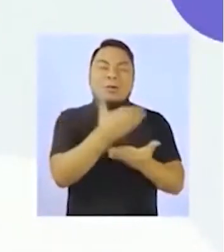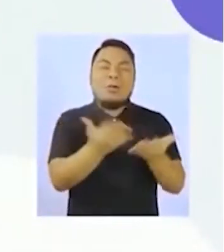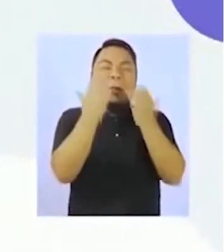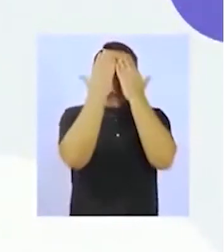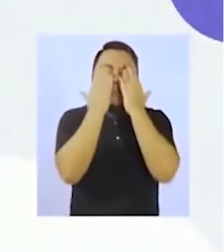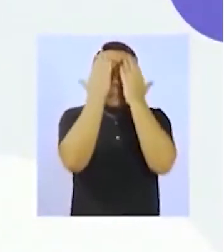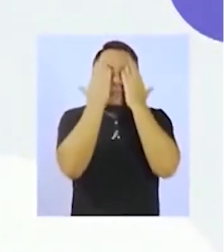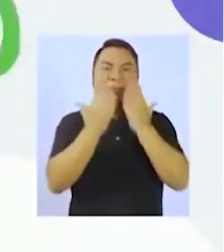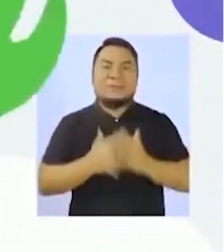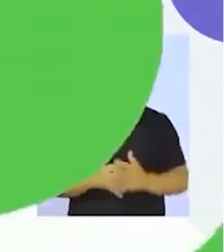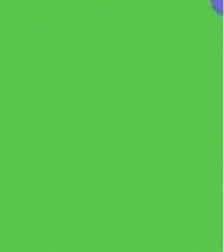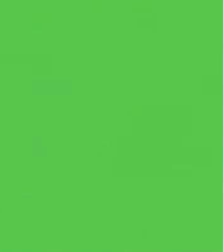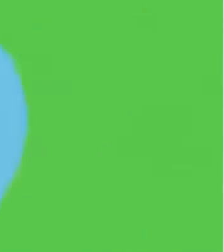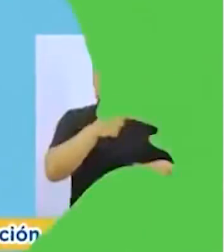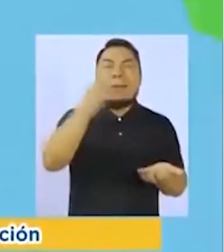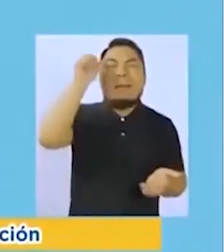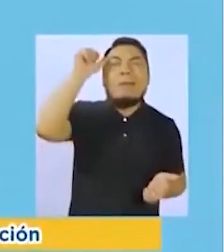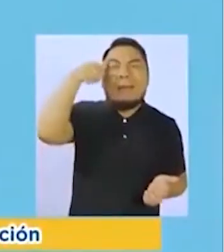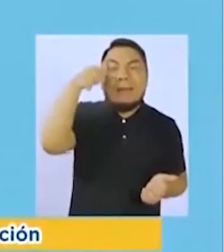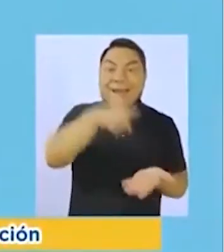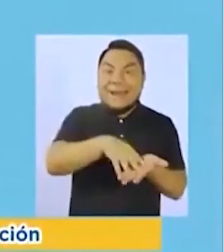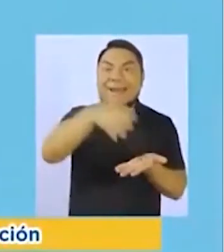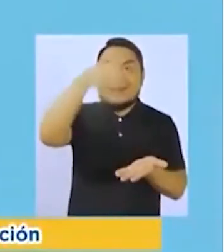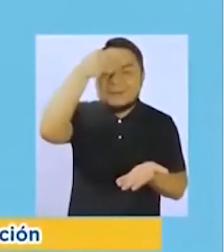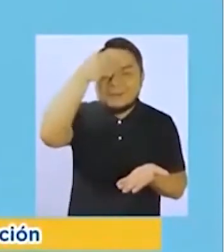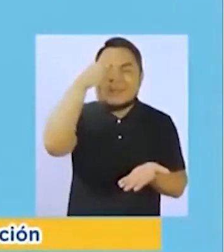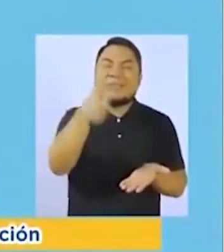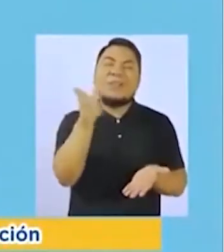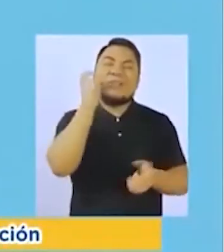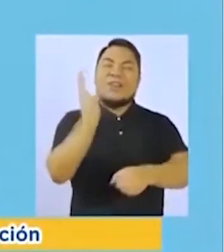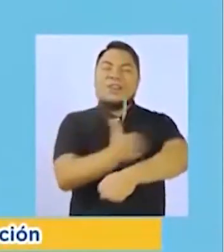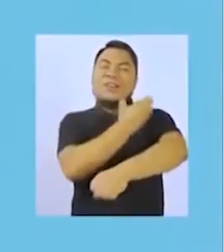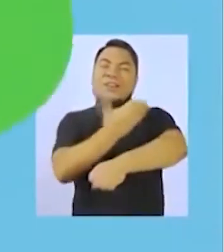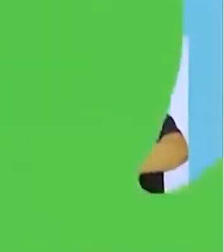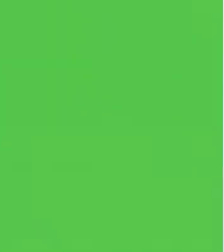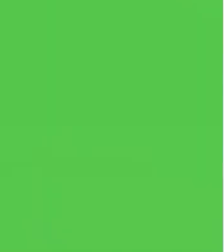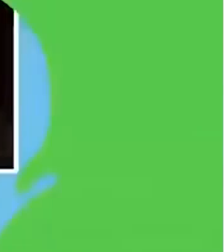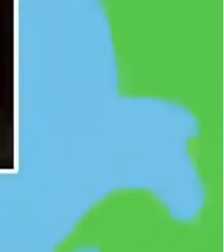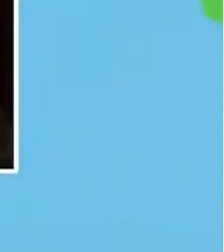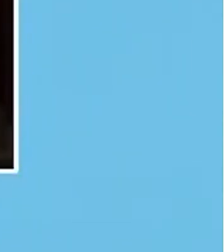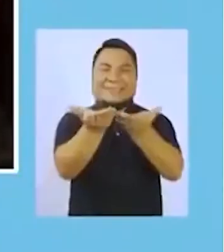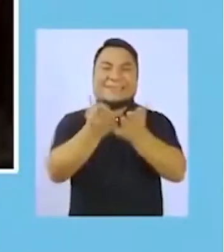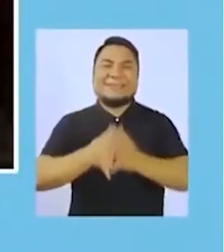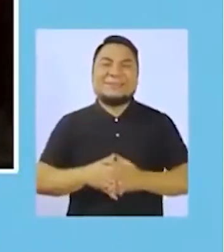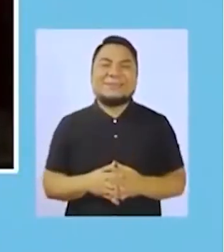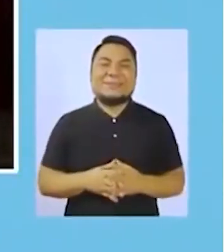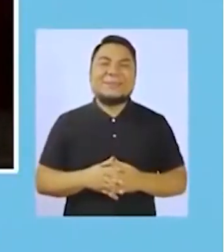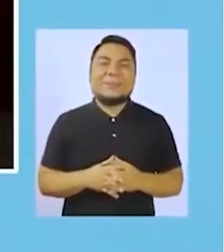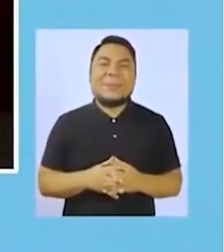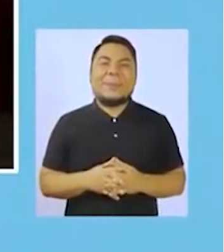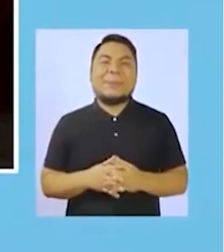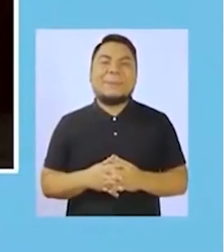acompaña Paul, que es el modelo lingüístico que nos enseña a nosotros